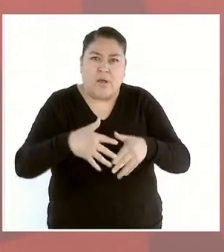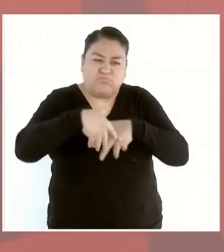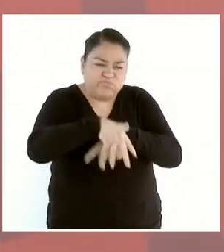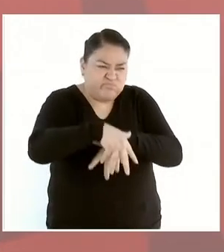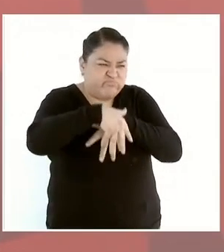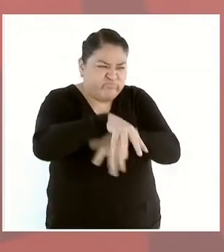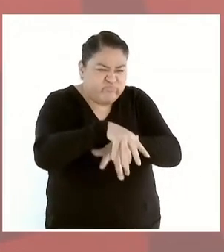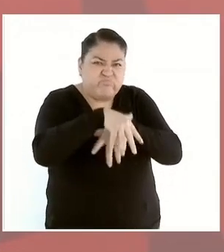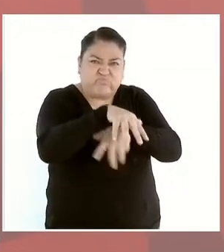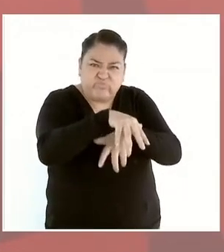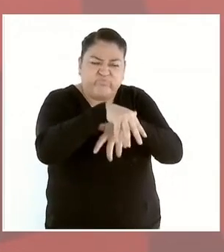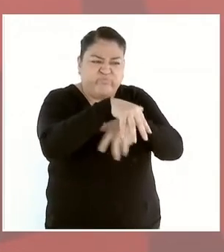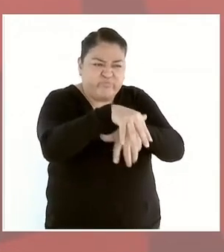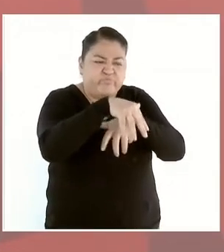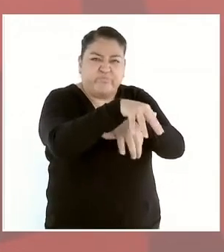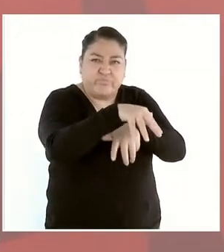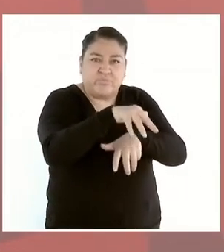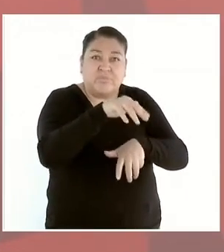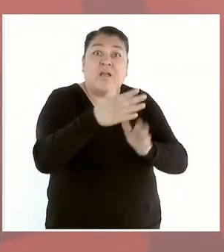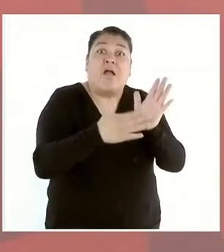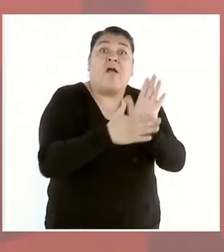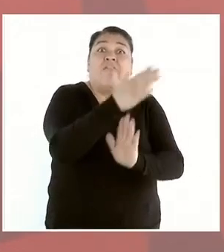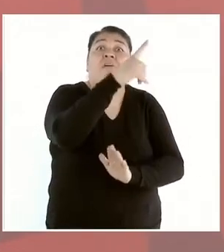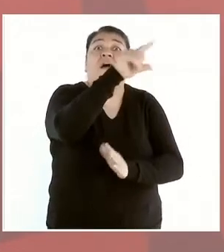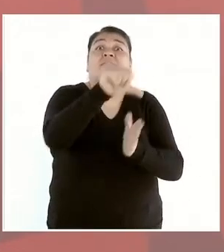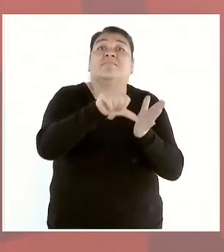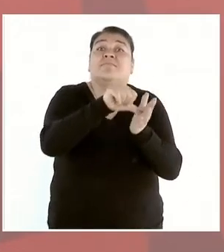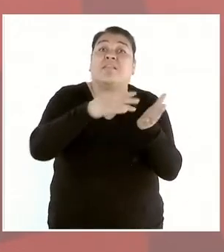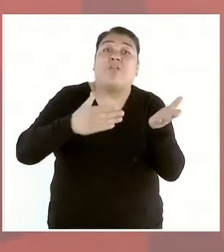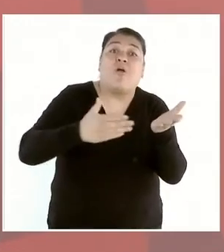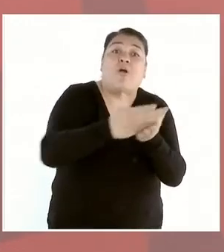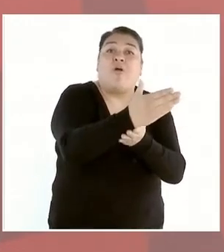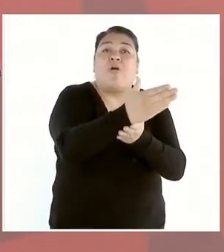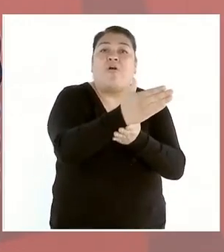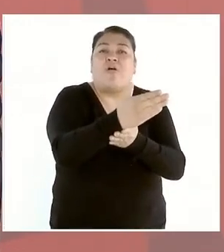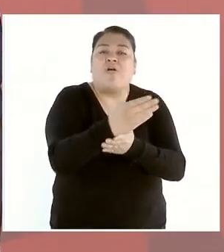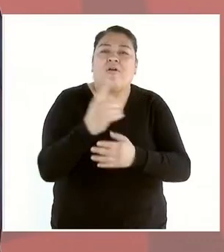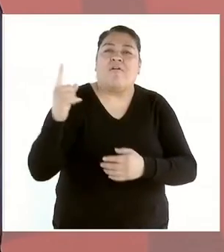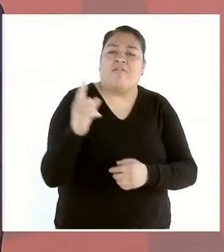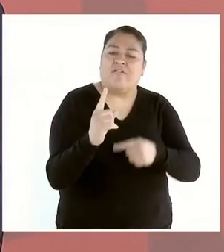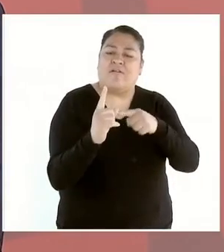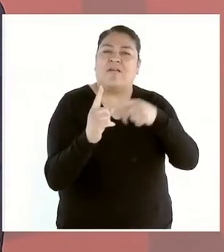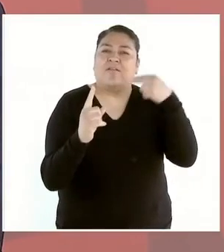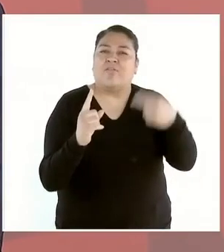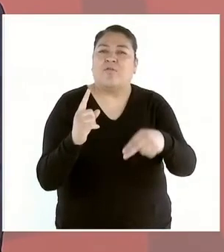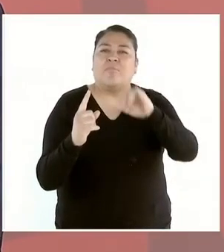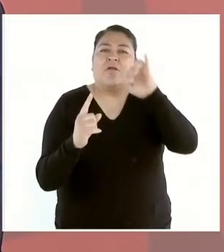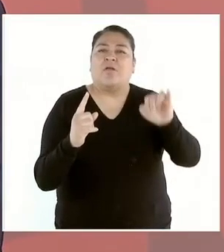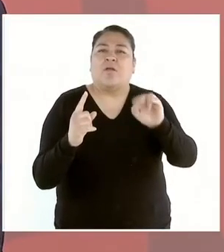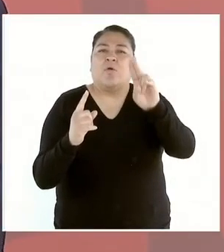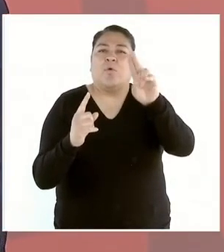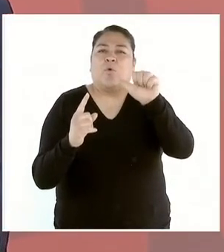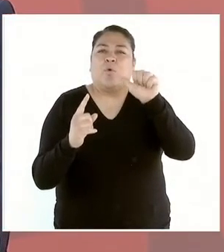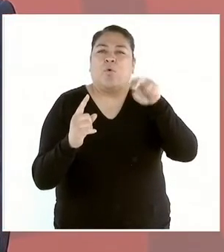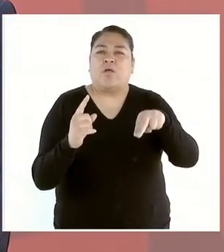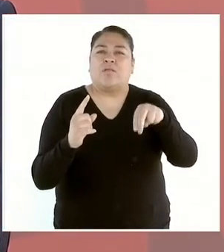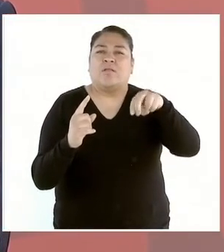país con ellos llegó juan nepomuceno almonte